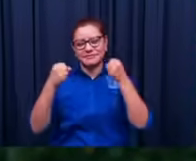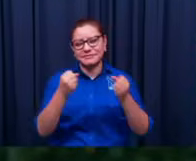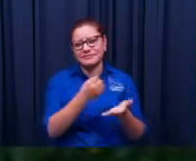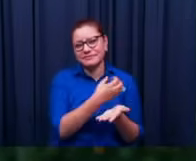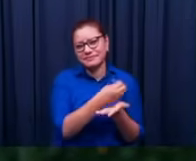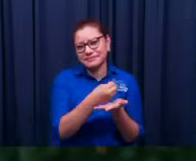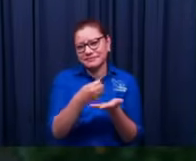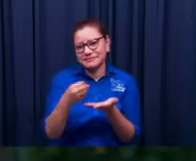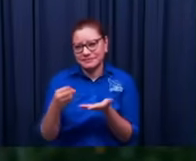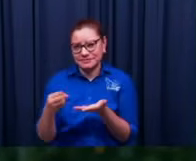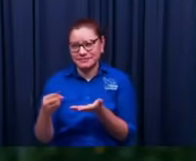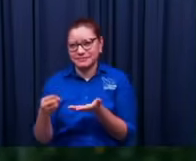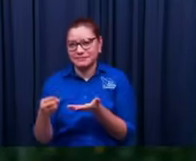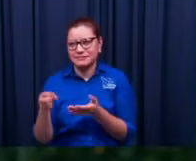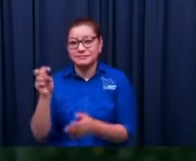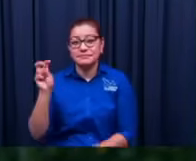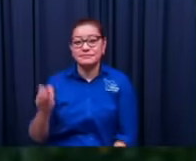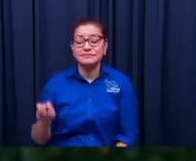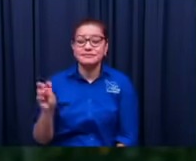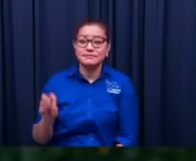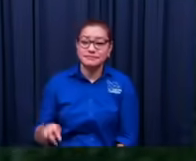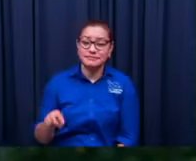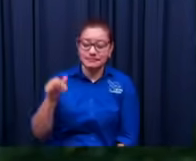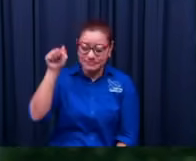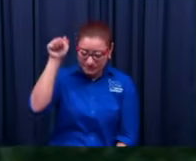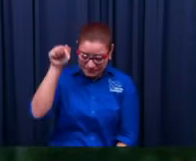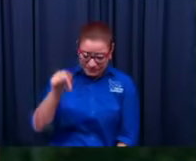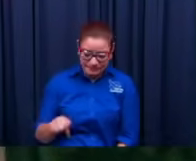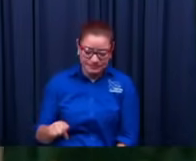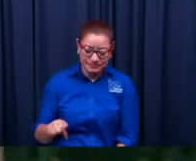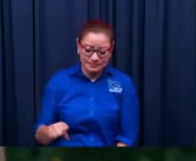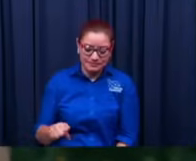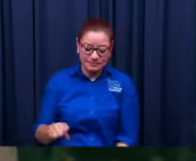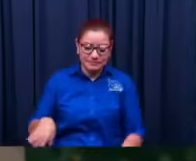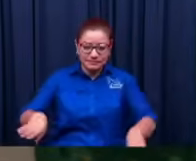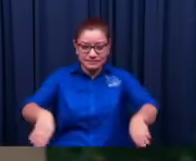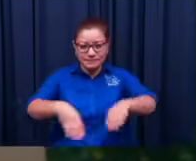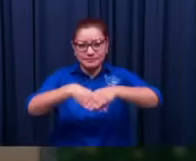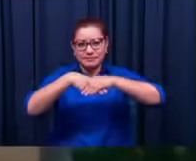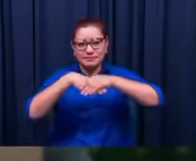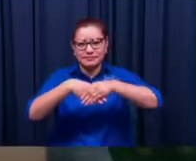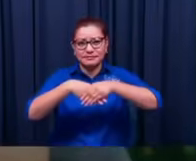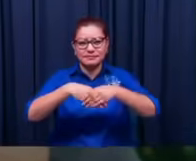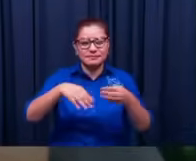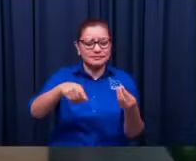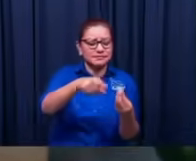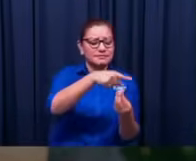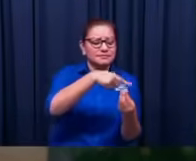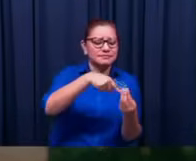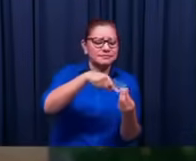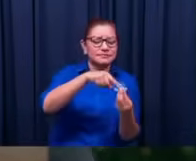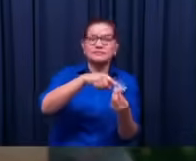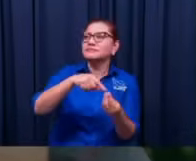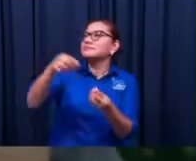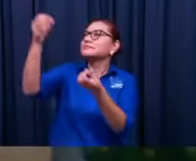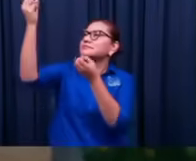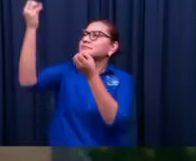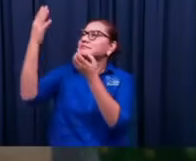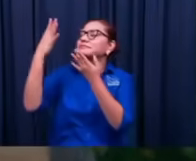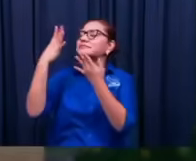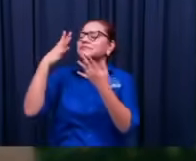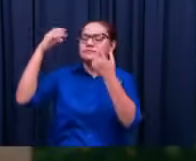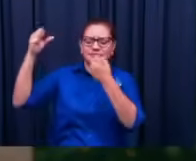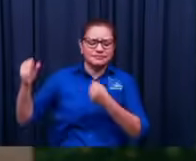eso, lo que necesitamos nosotros en este momento es matrimonios y familias con revelación, con unción,